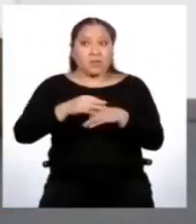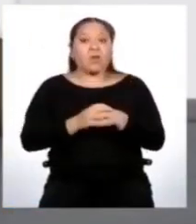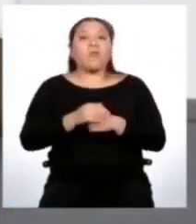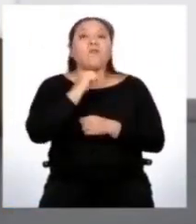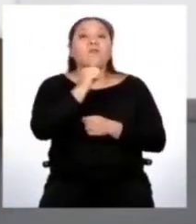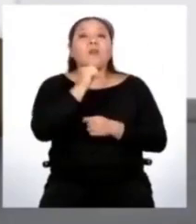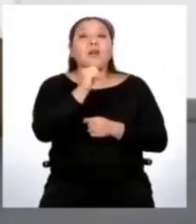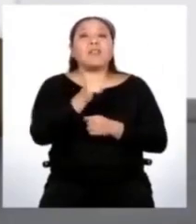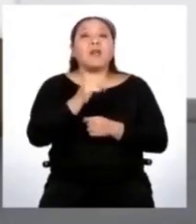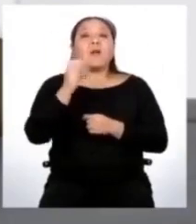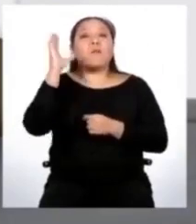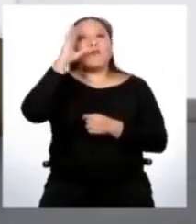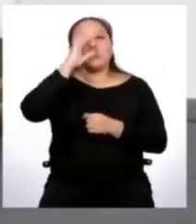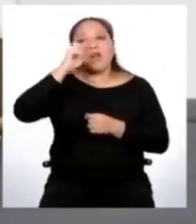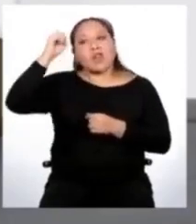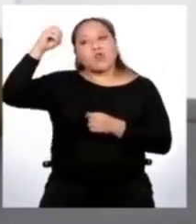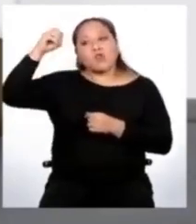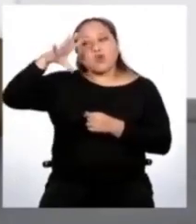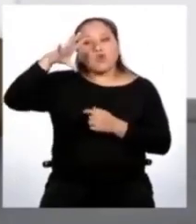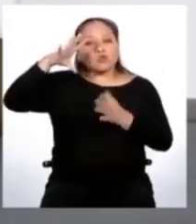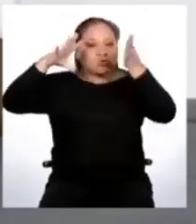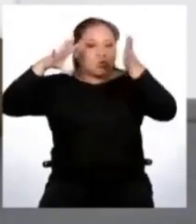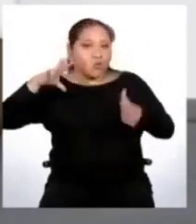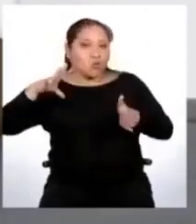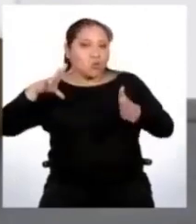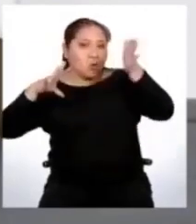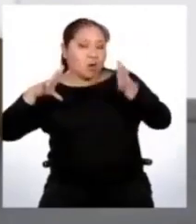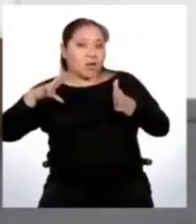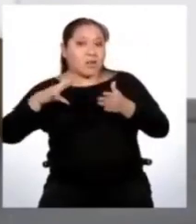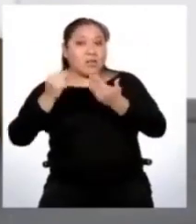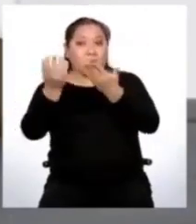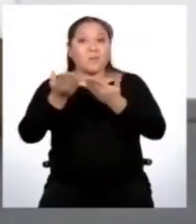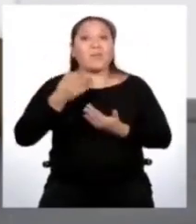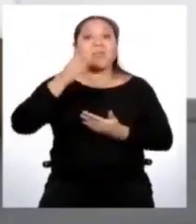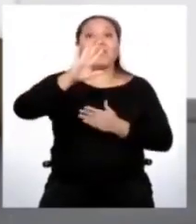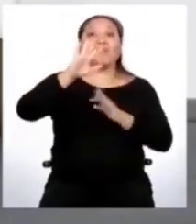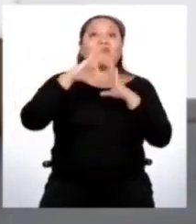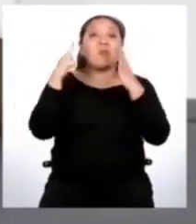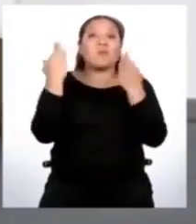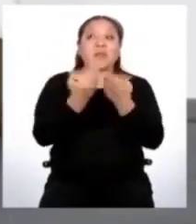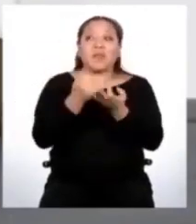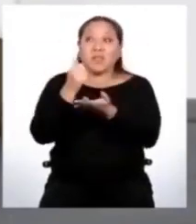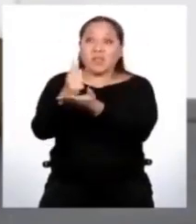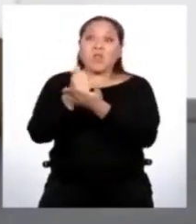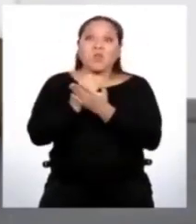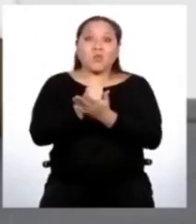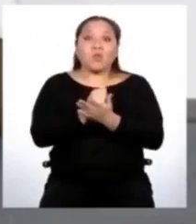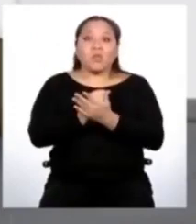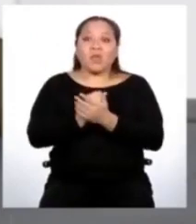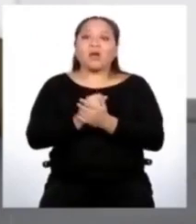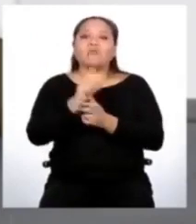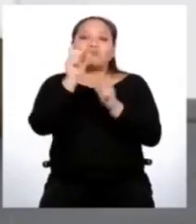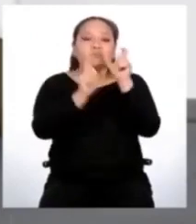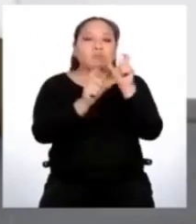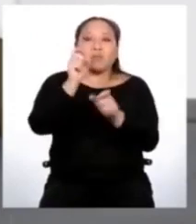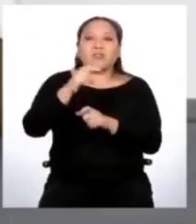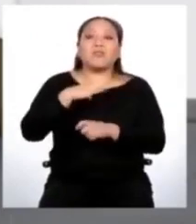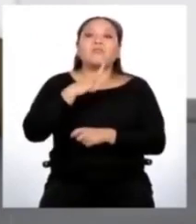falta buscar una fuente de luz y un fondo plano. Invita a tu familia a que te ayuden a interpretar los personajes que hayas